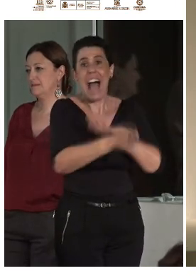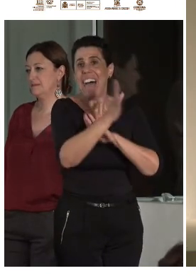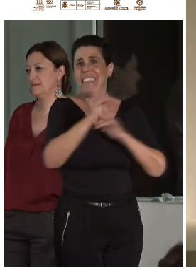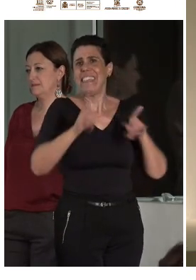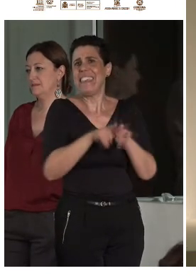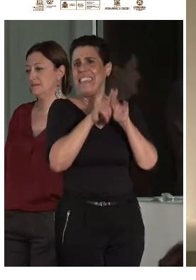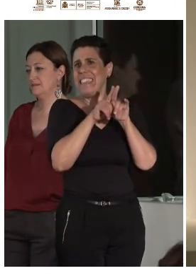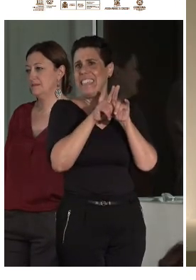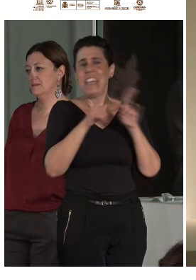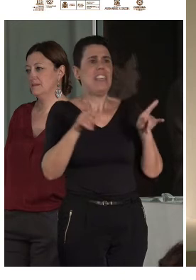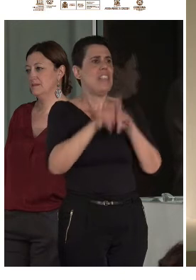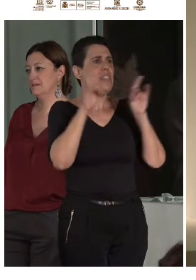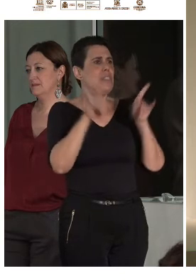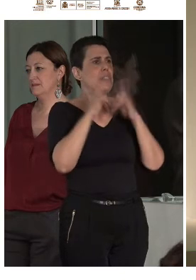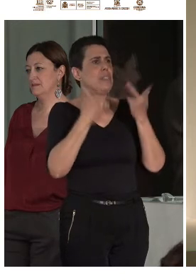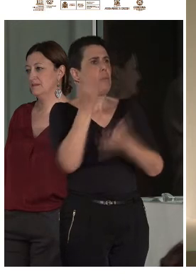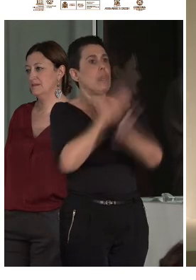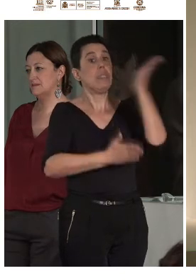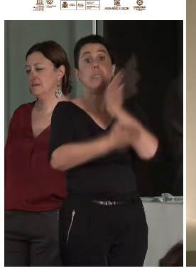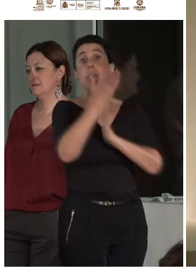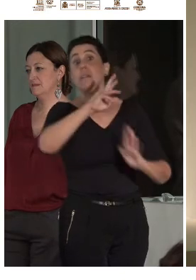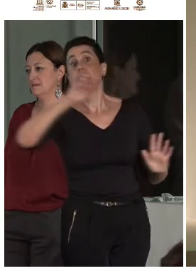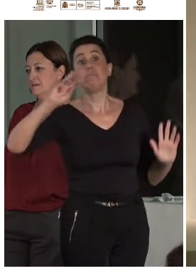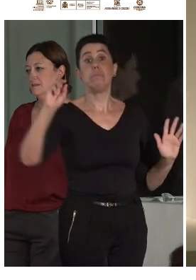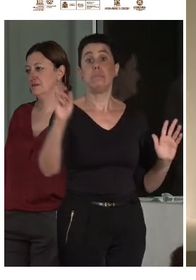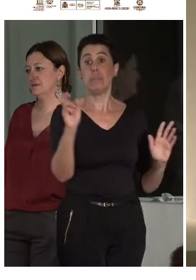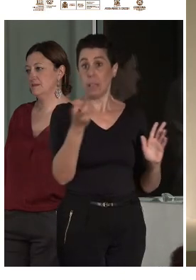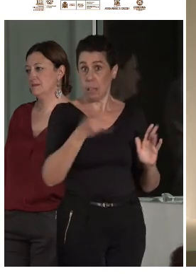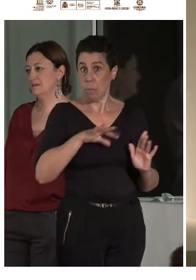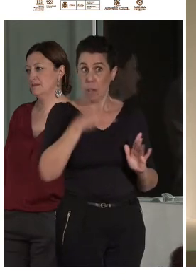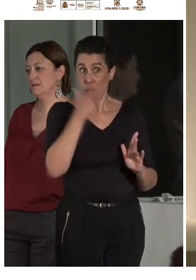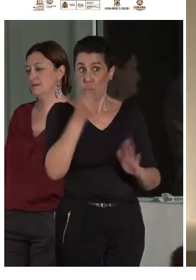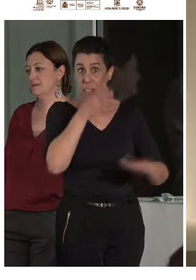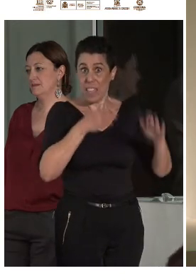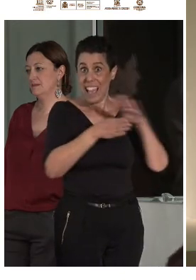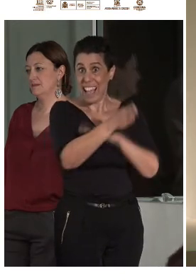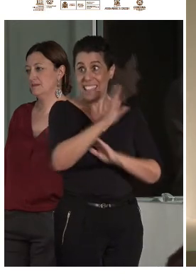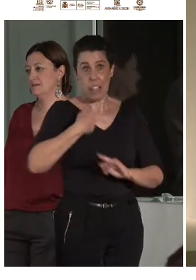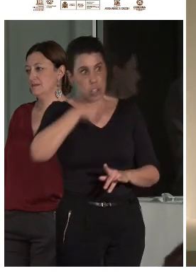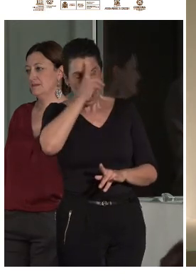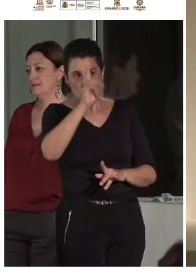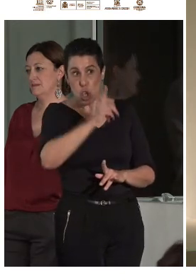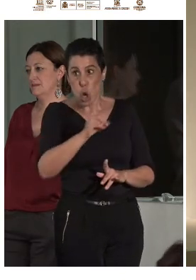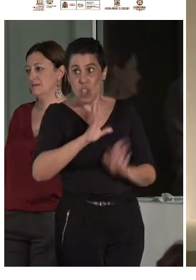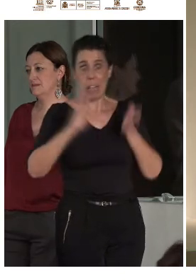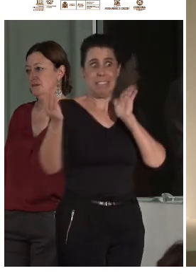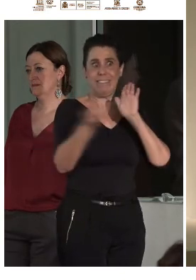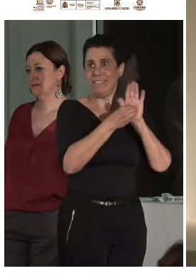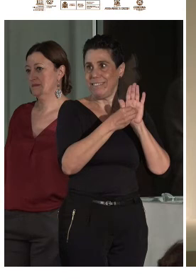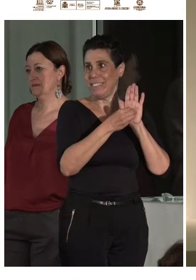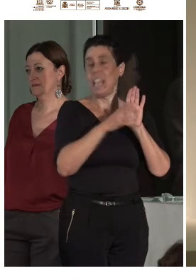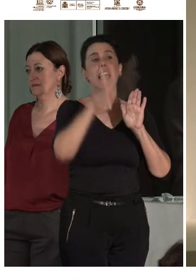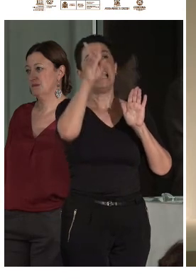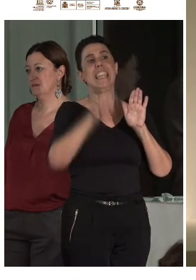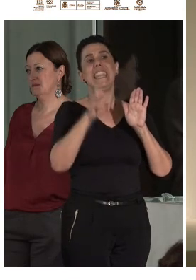diferentes discapacidades. Sí. Y bueno, lo que no sabía es que además está incorporado el tema